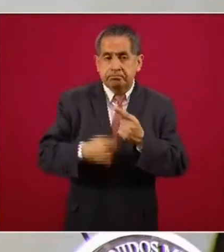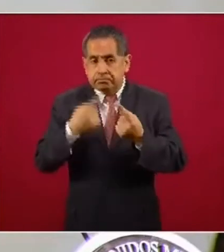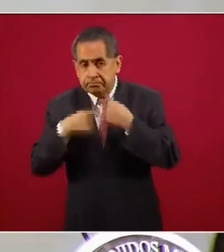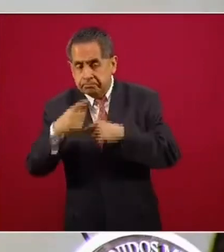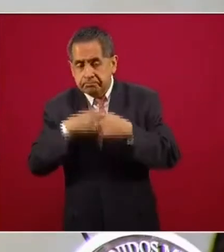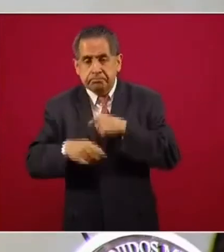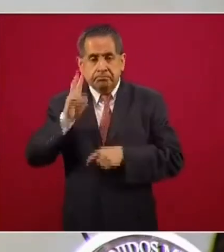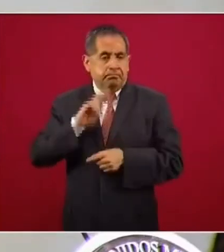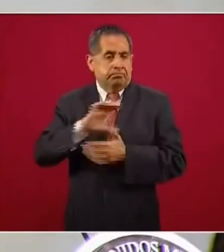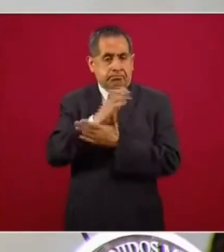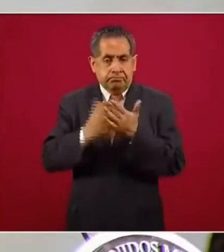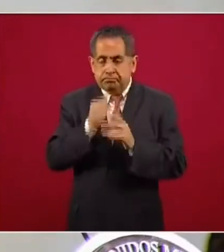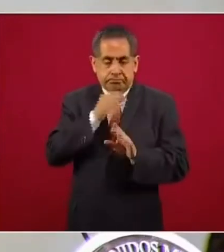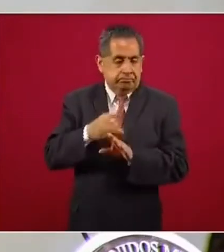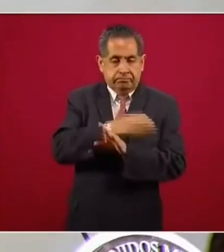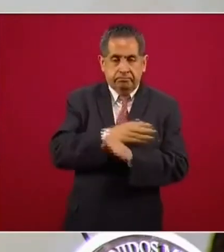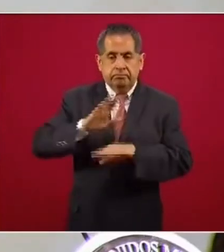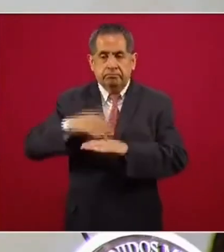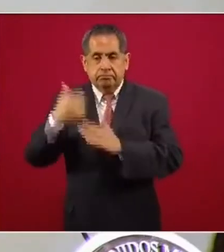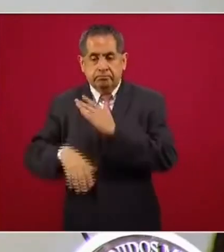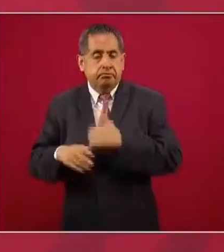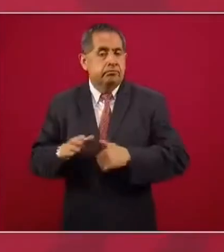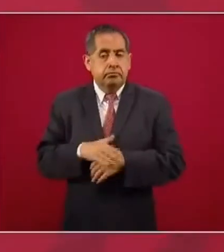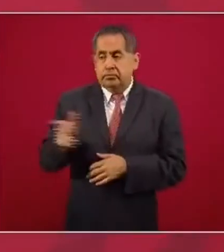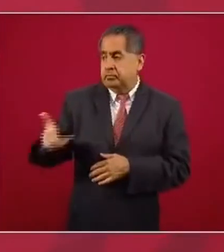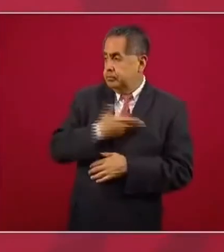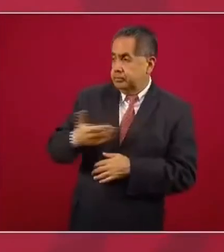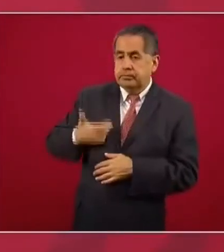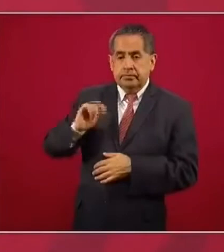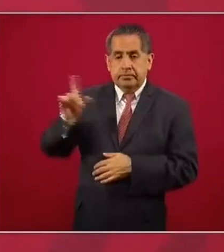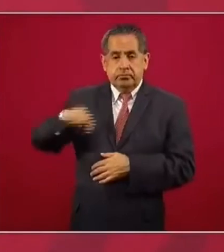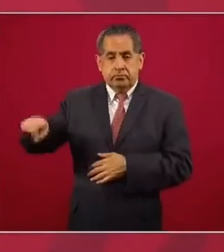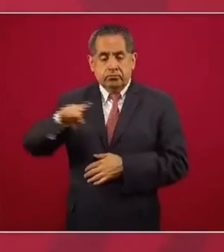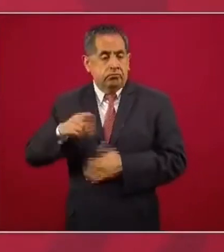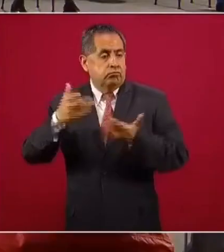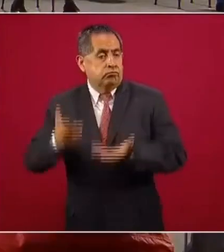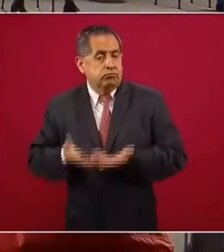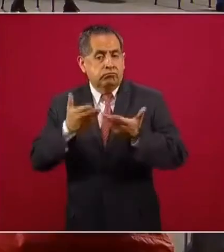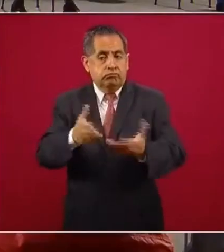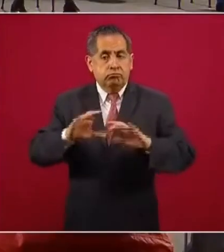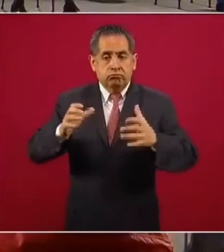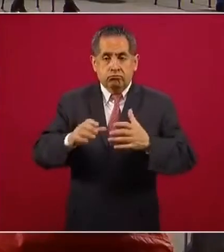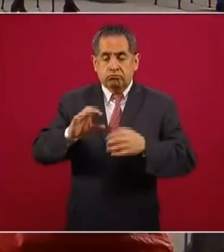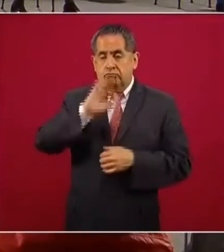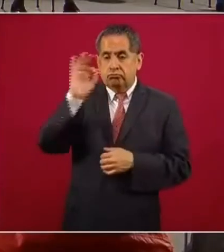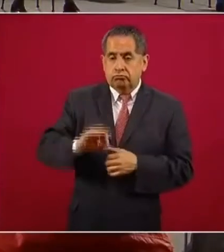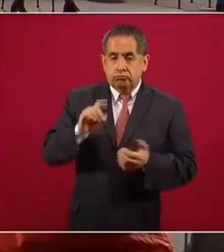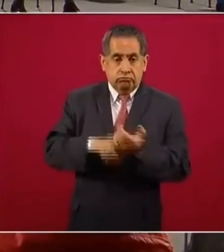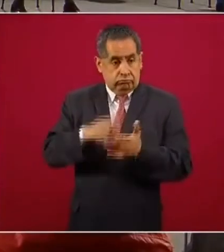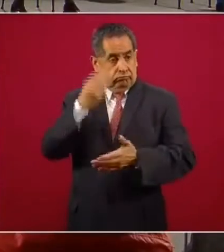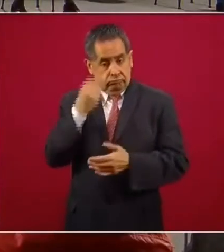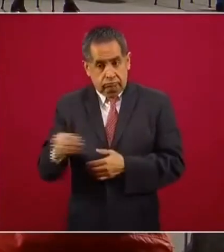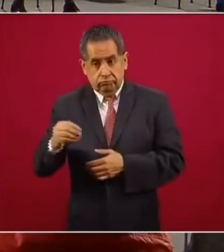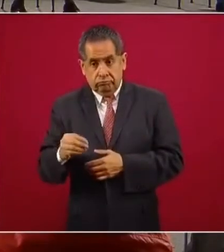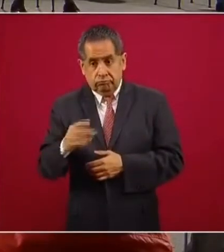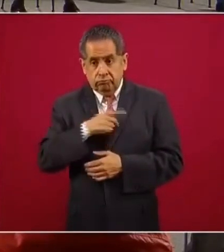se presente en la licitación. Porque, señor presidente y demás autoridades, la oferta de menor precio no significa